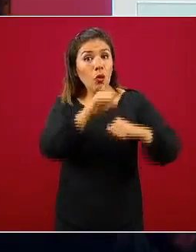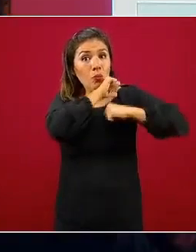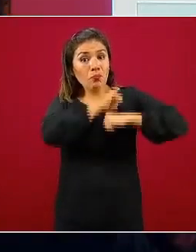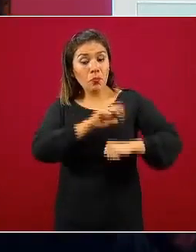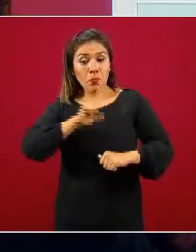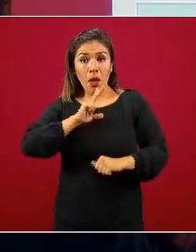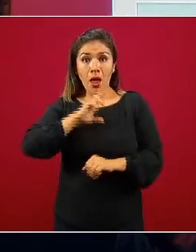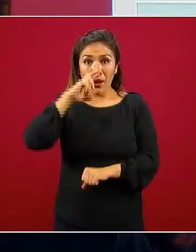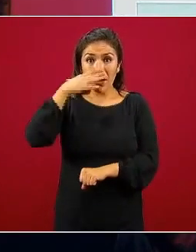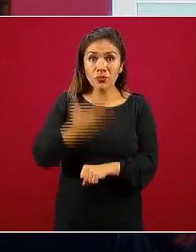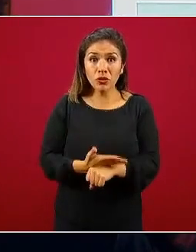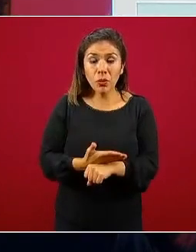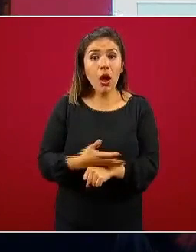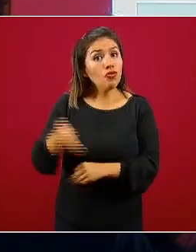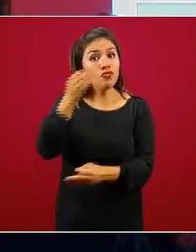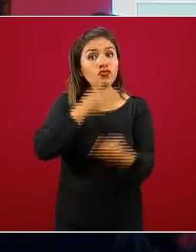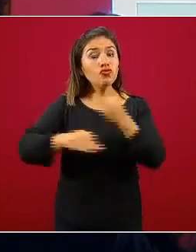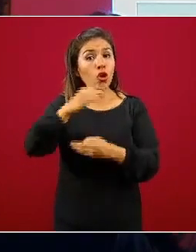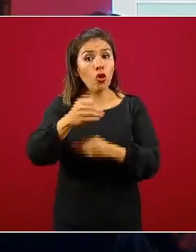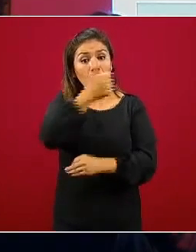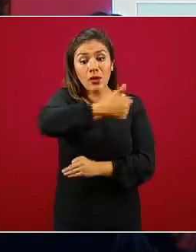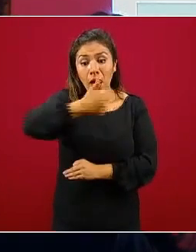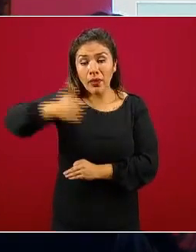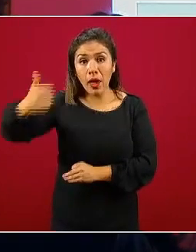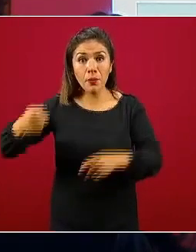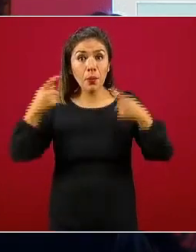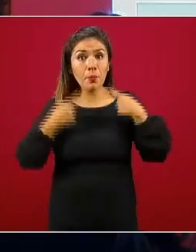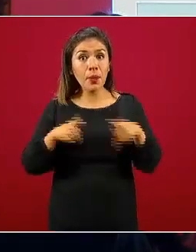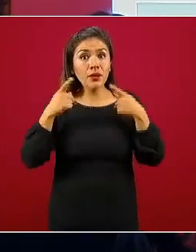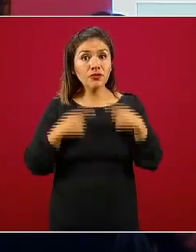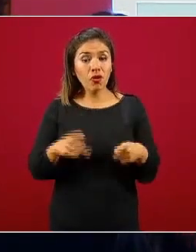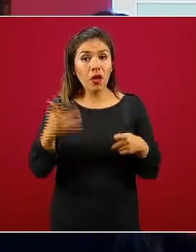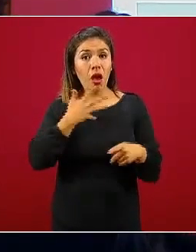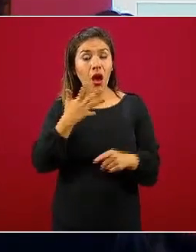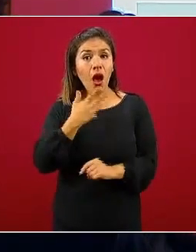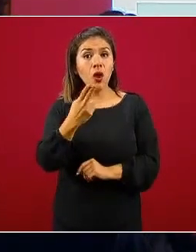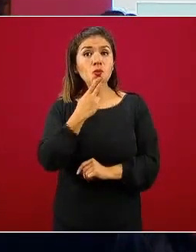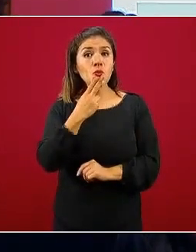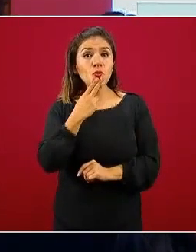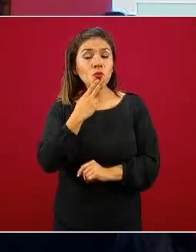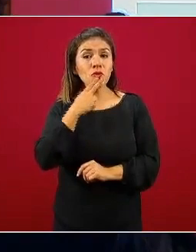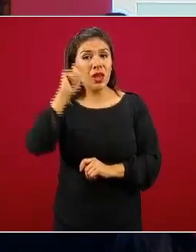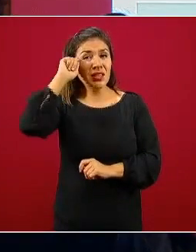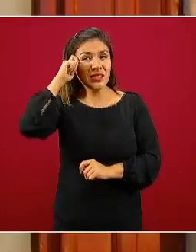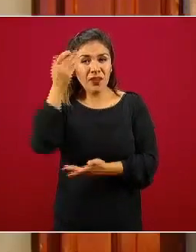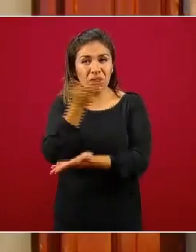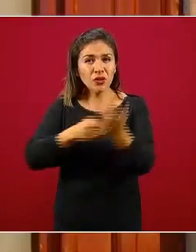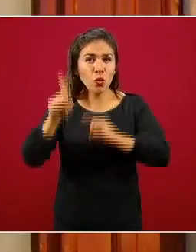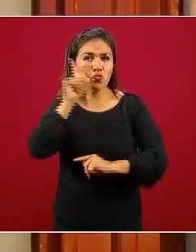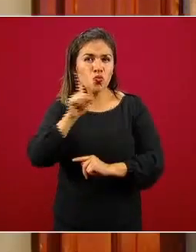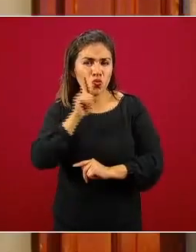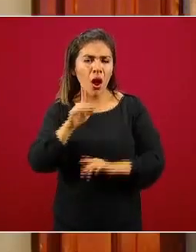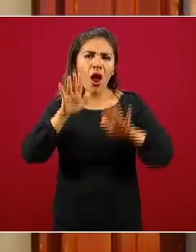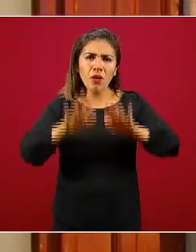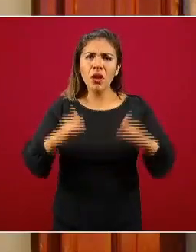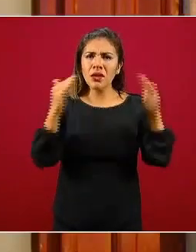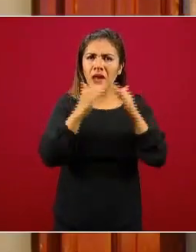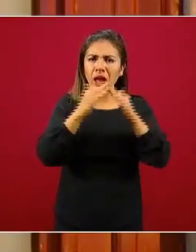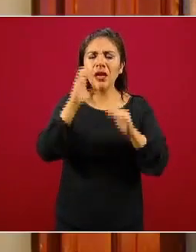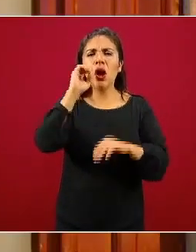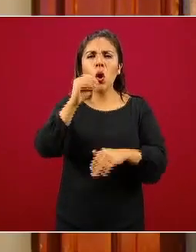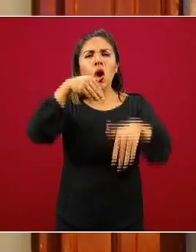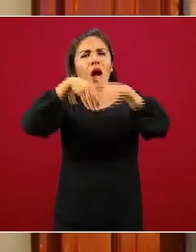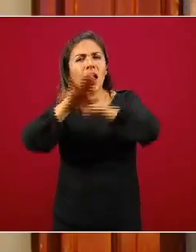nuestras responsabilidades y que todos y cada uno de las personas que utilizan el servicio del trabajo del hogar, ya sea de planta o de entrada por